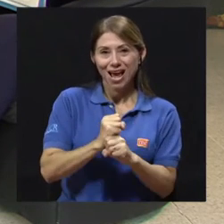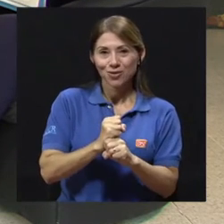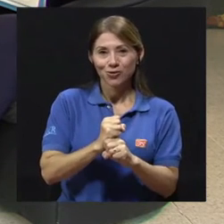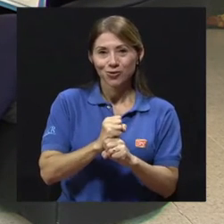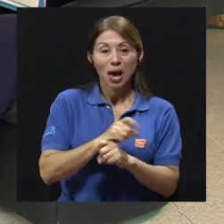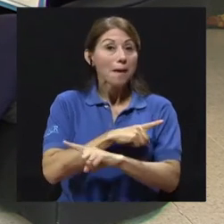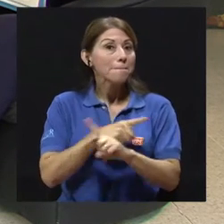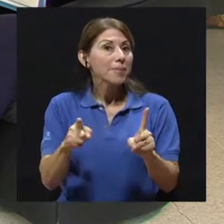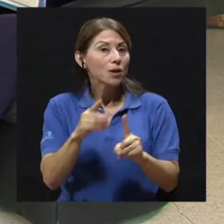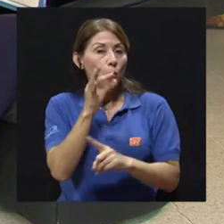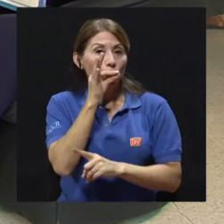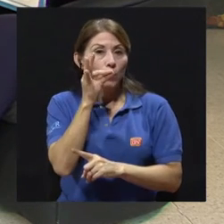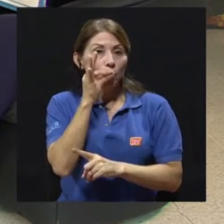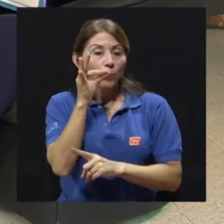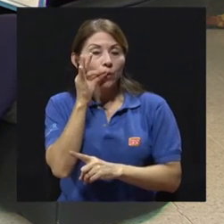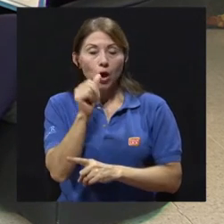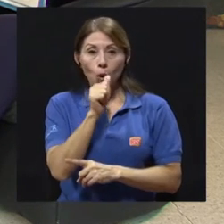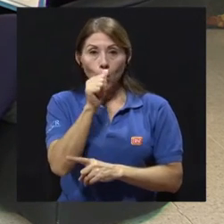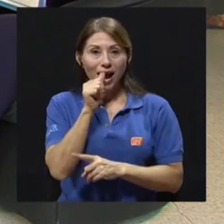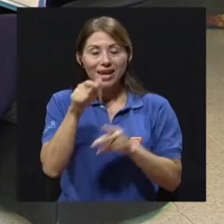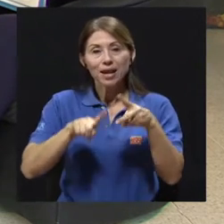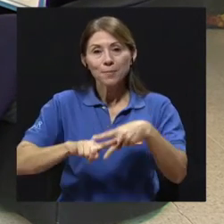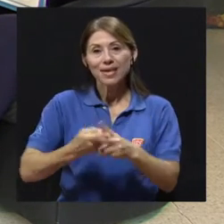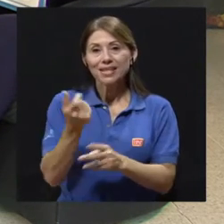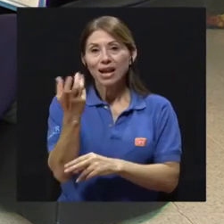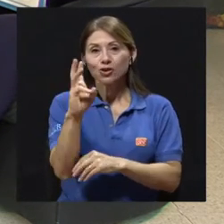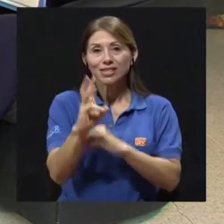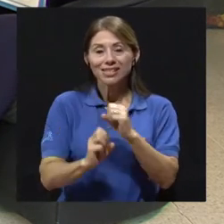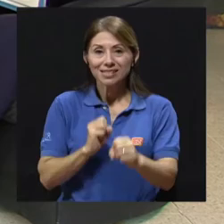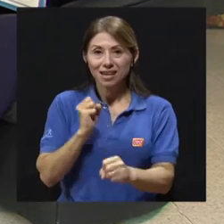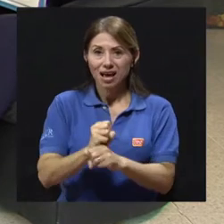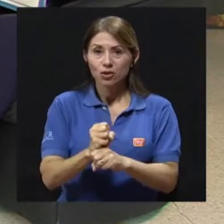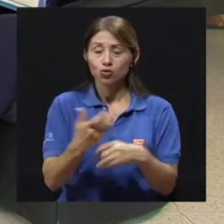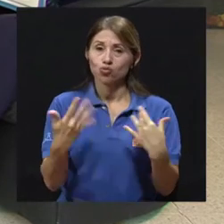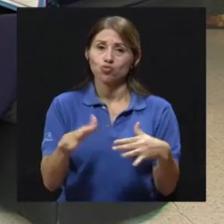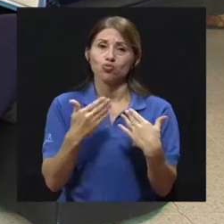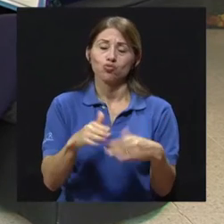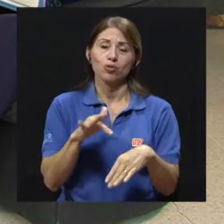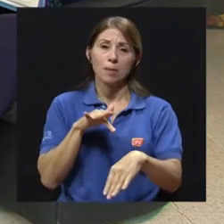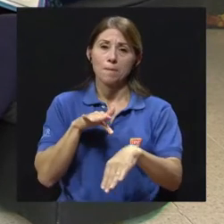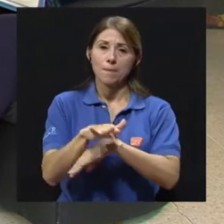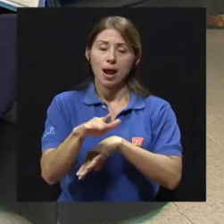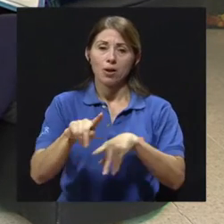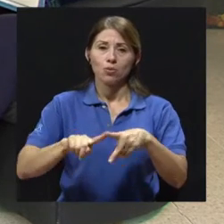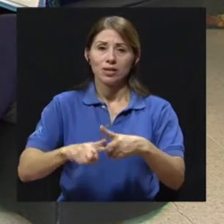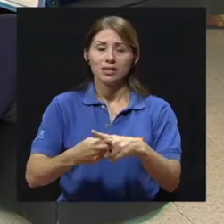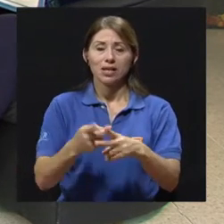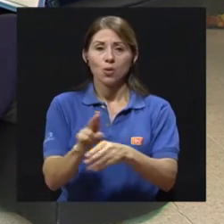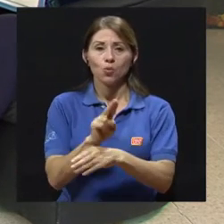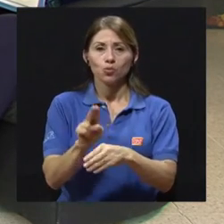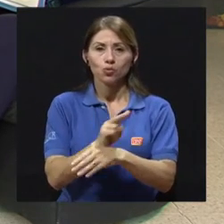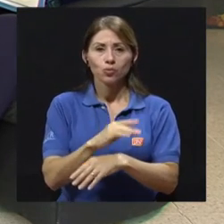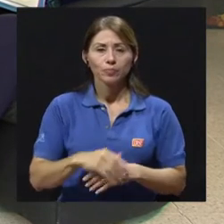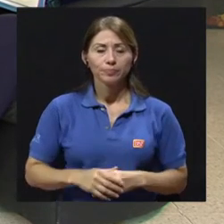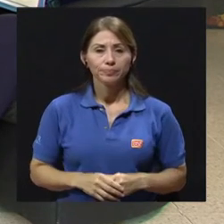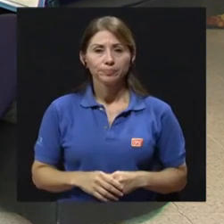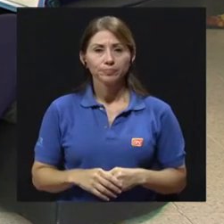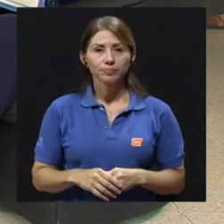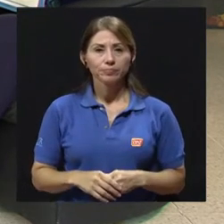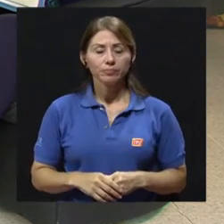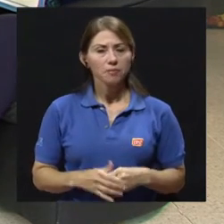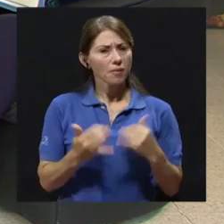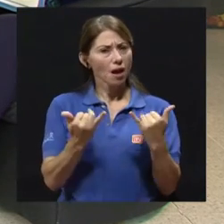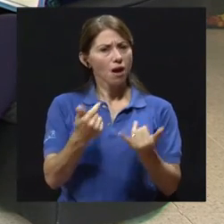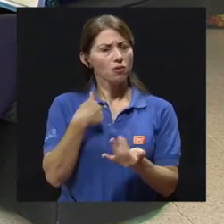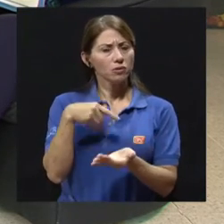cocaína respectivamente. Entonces son edades mucho, mucho más tempranas para iniciar el consumo. Rita, y una duda